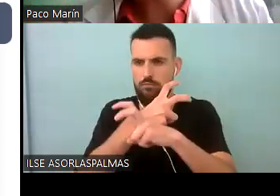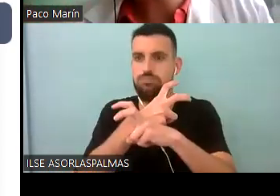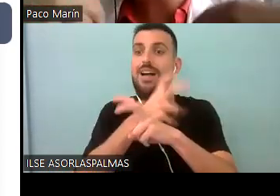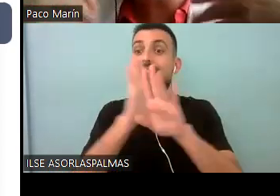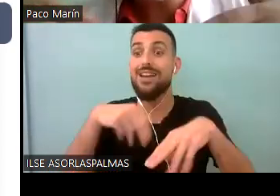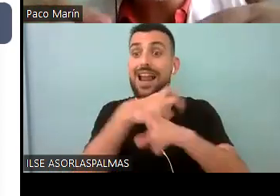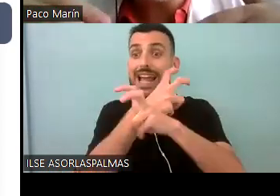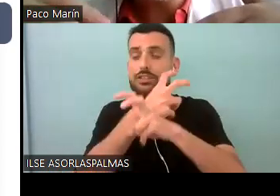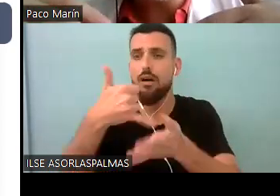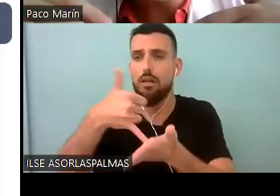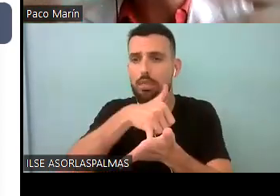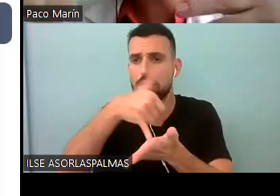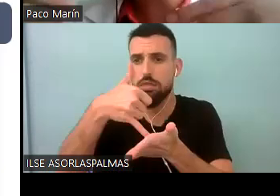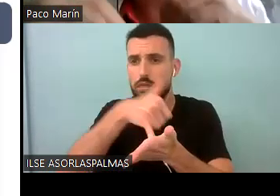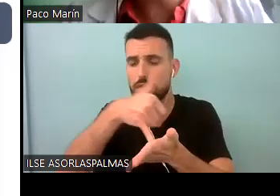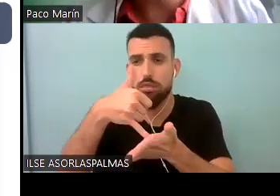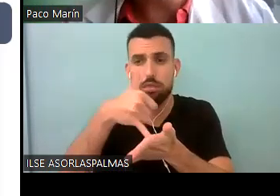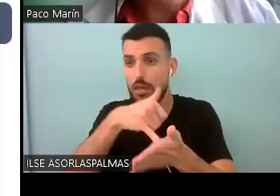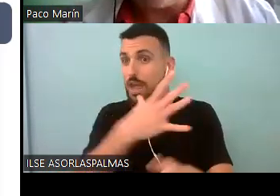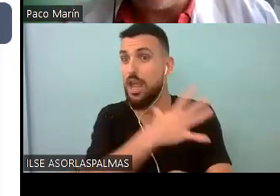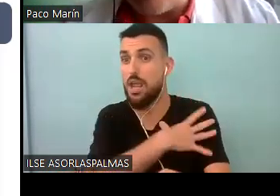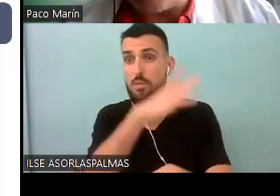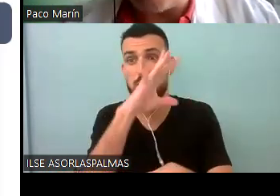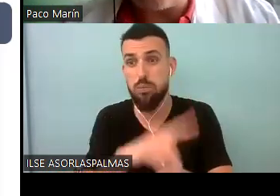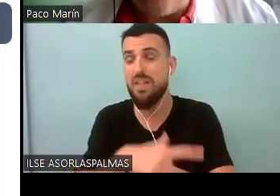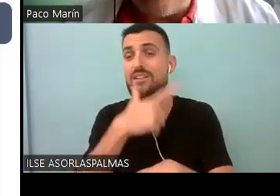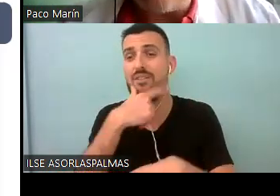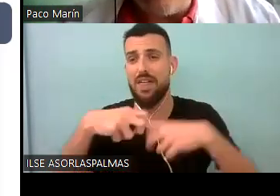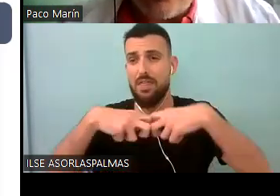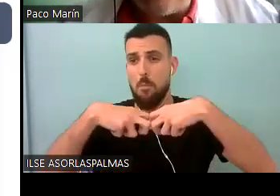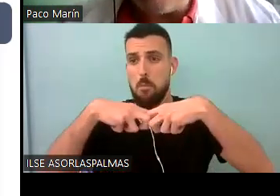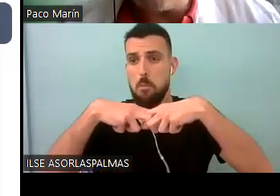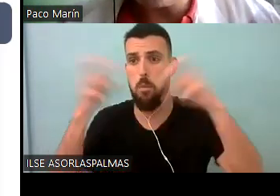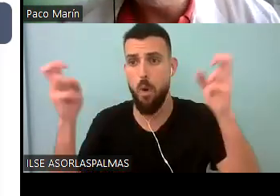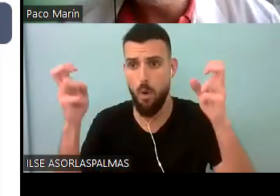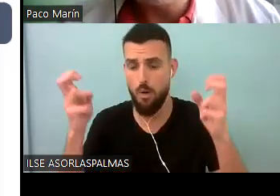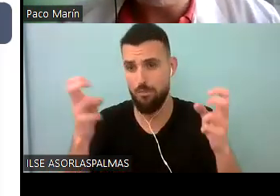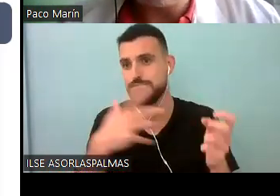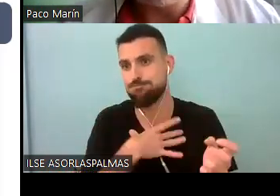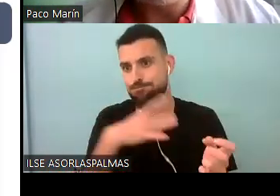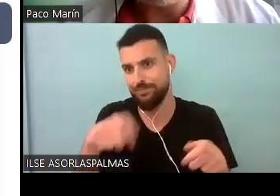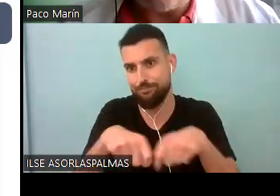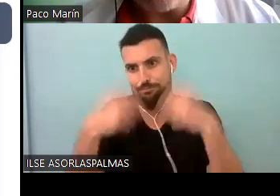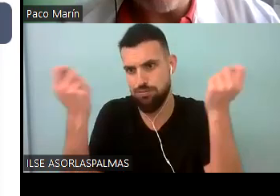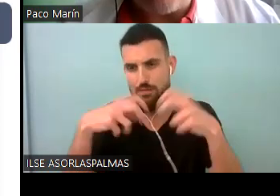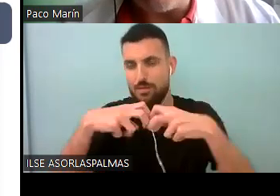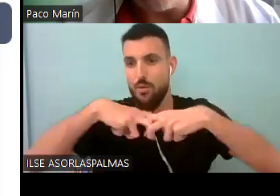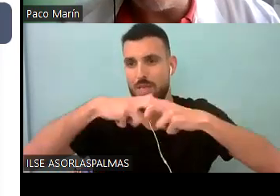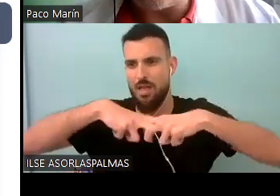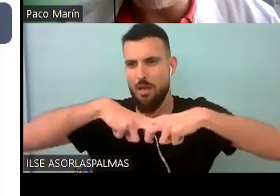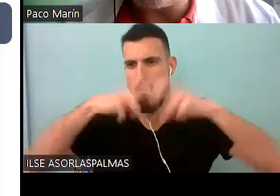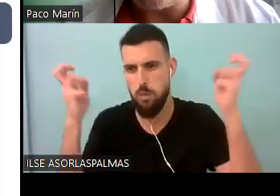más frágil y sea más susceptible de fracturarse. Esto sobre todo lo vemos con el paso de los años,